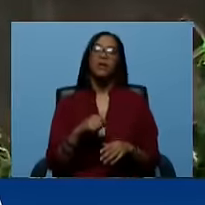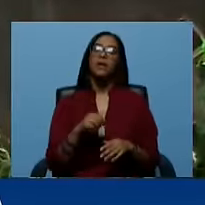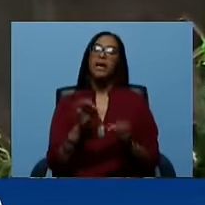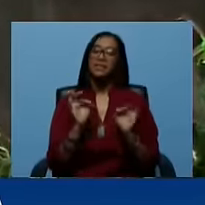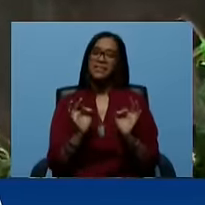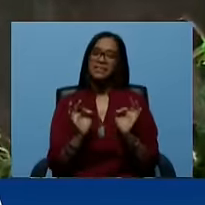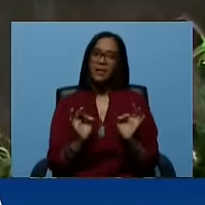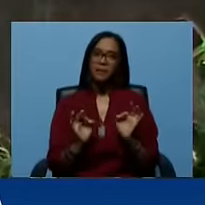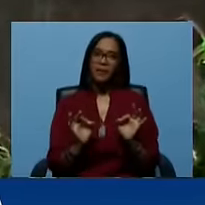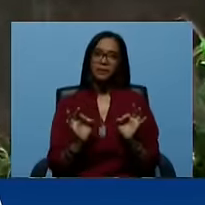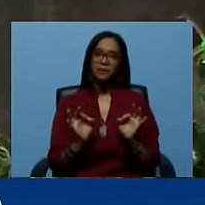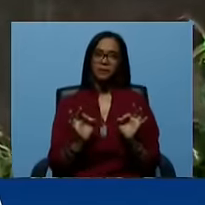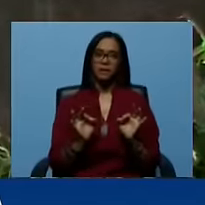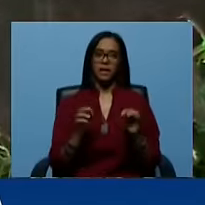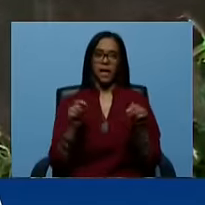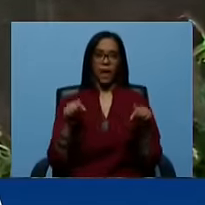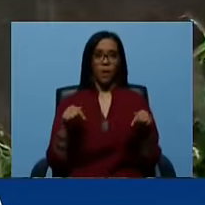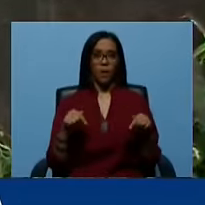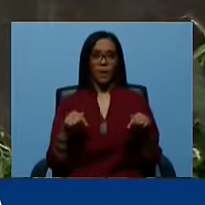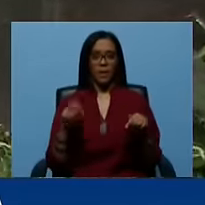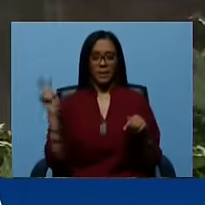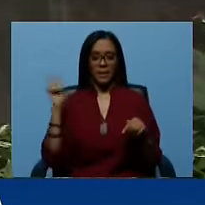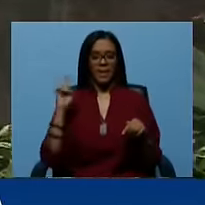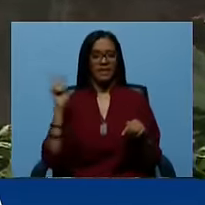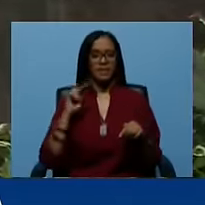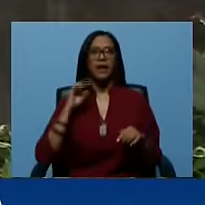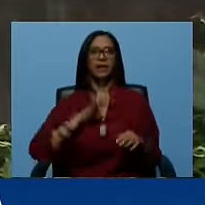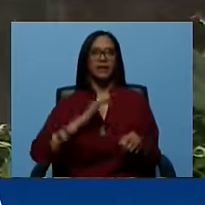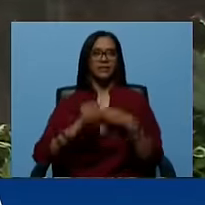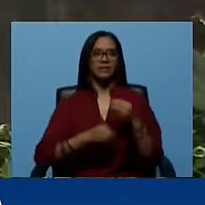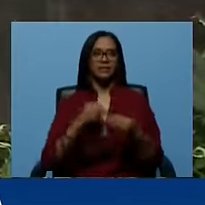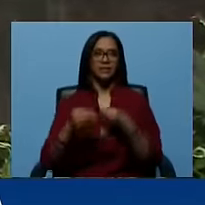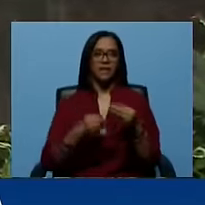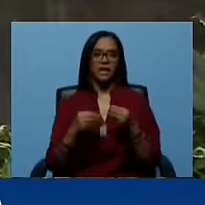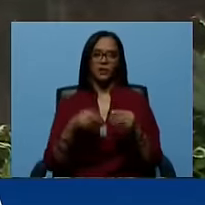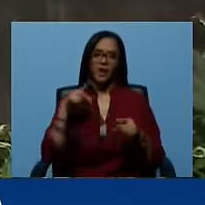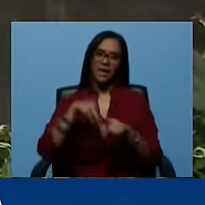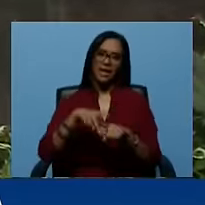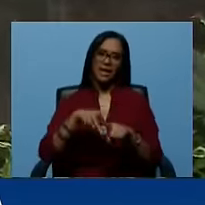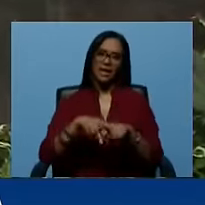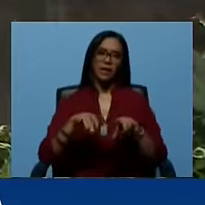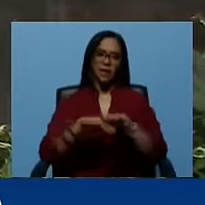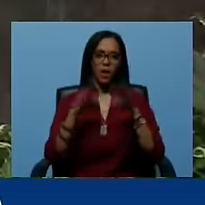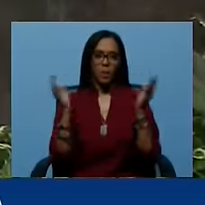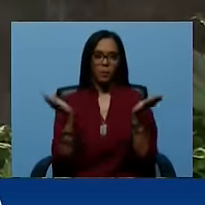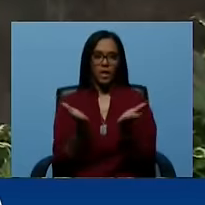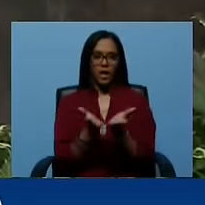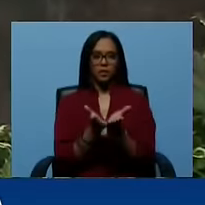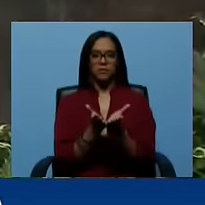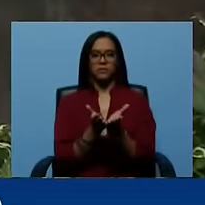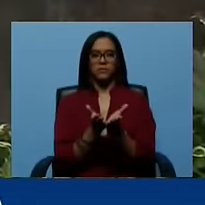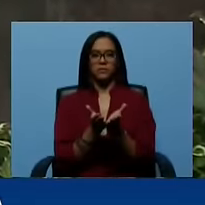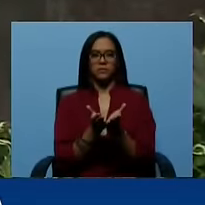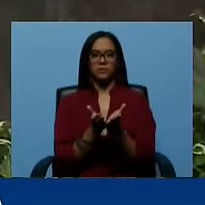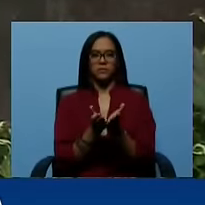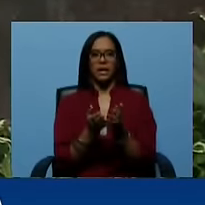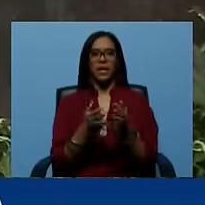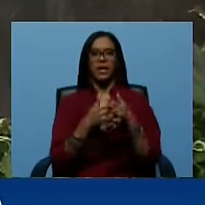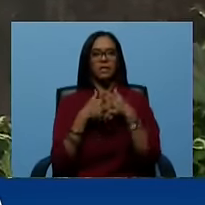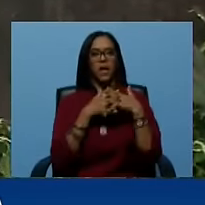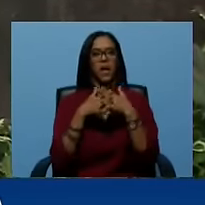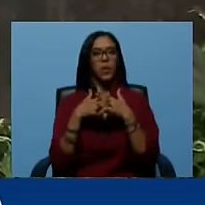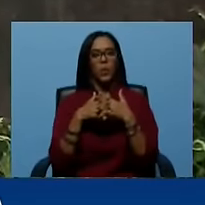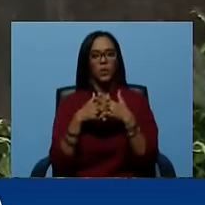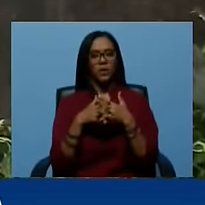ahora que Venezuela está siendo agredida a nivel mundial. El imperialismo